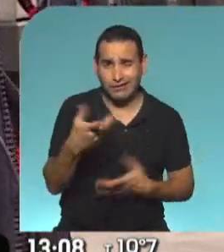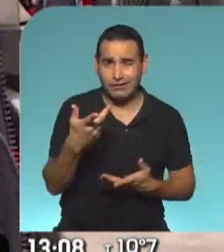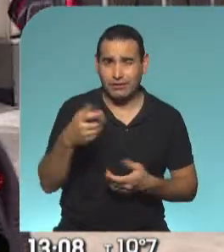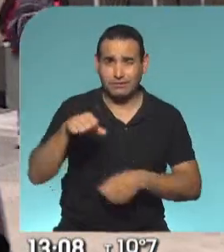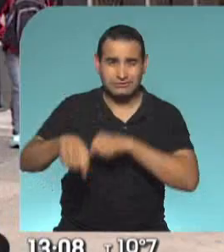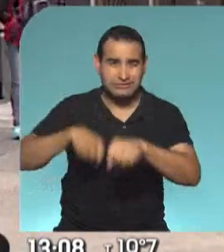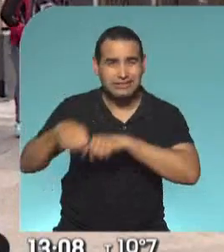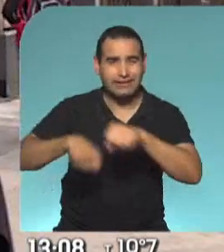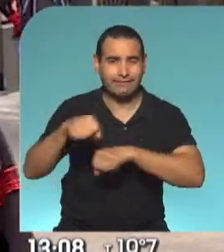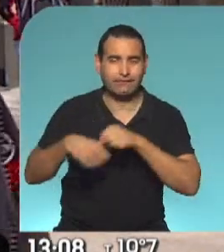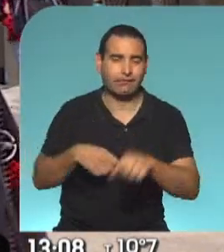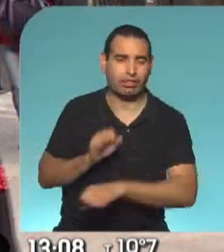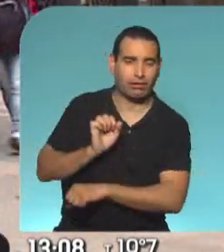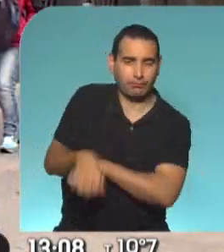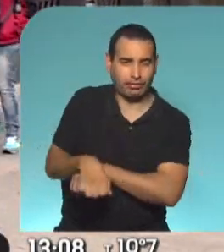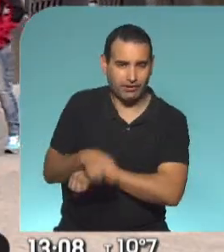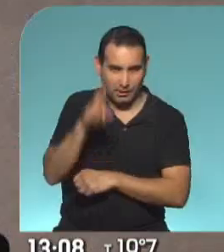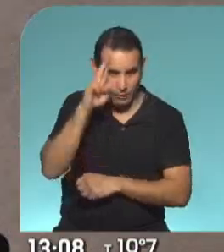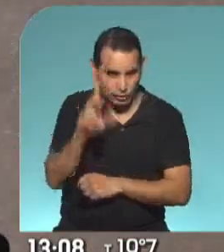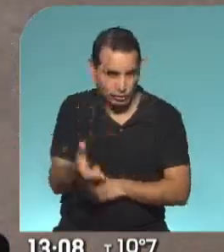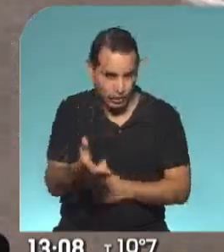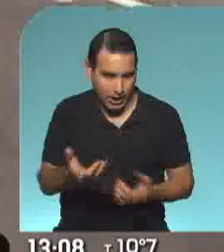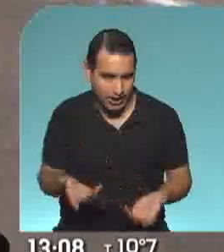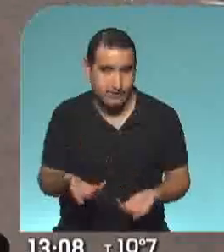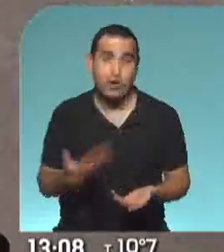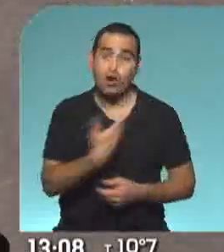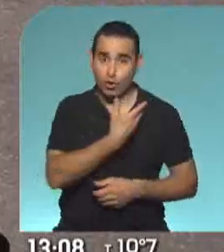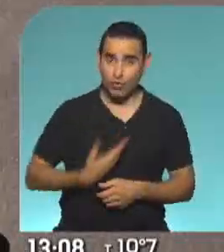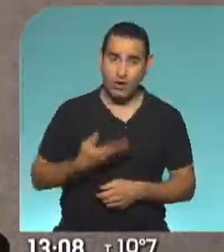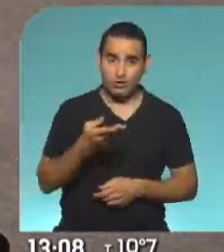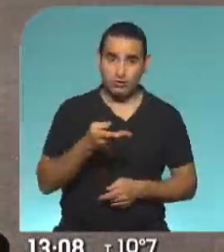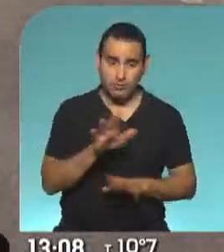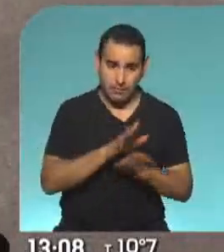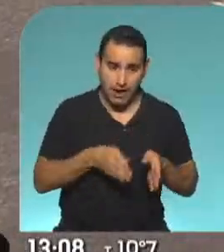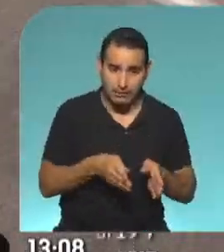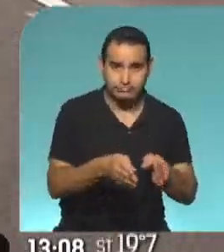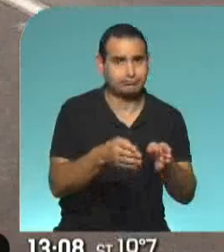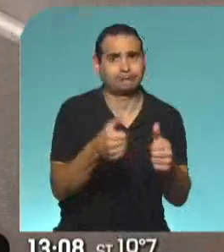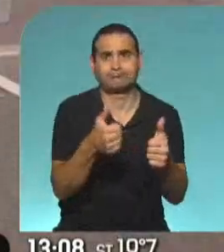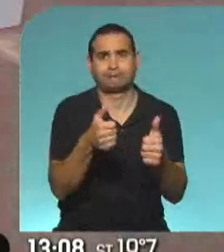al ciclista promedio y que el gobierno ponga esto a mí me parece bárbaro.